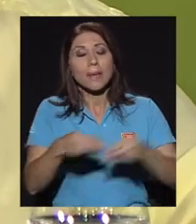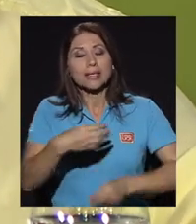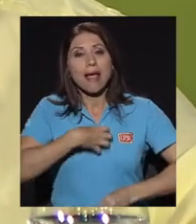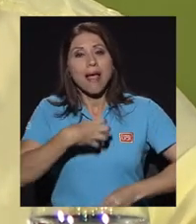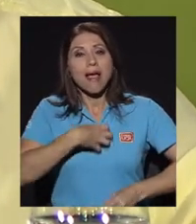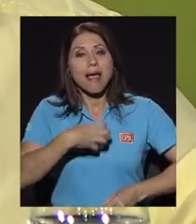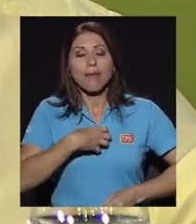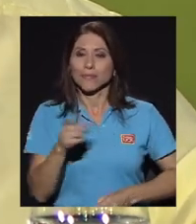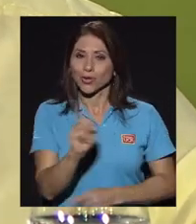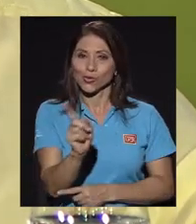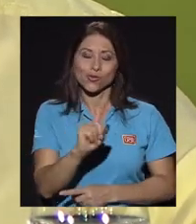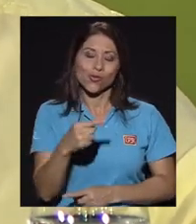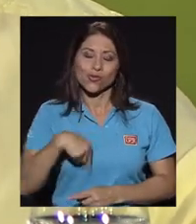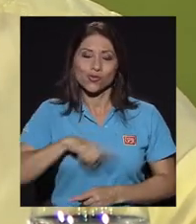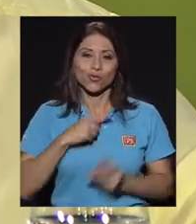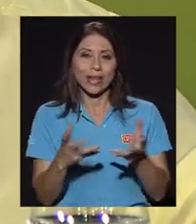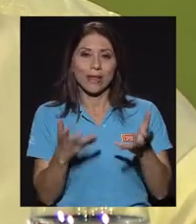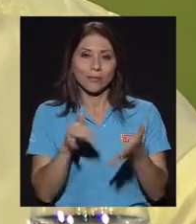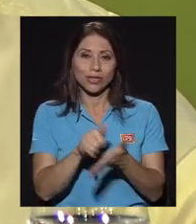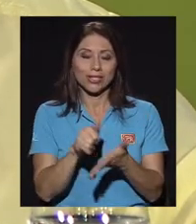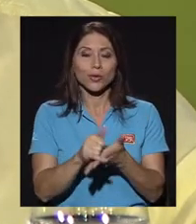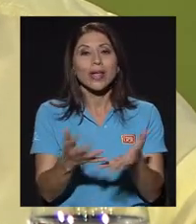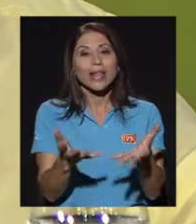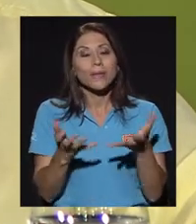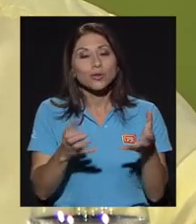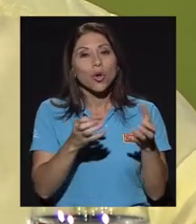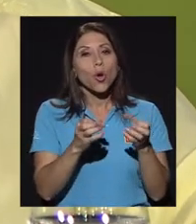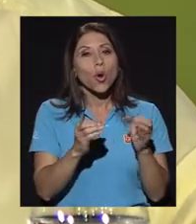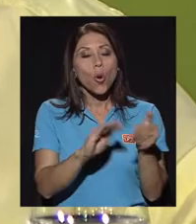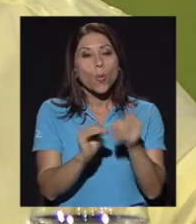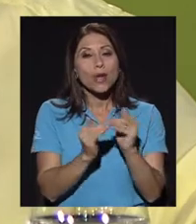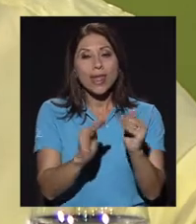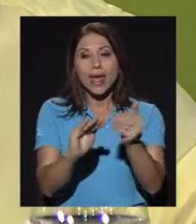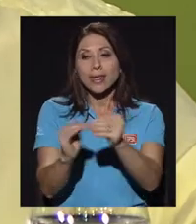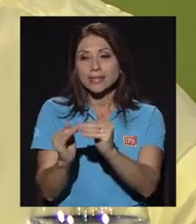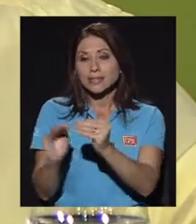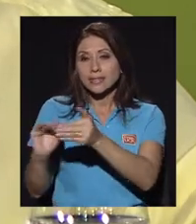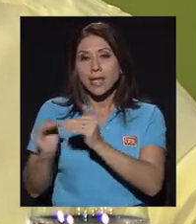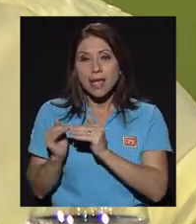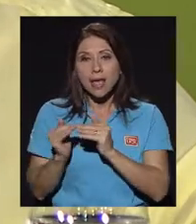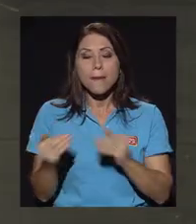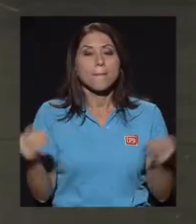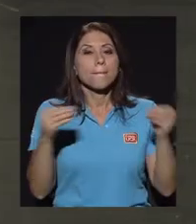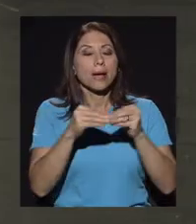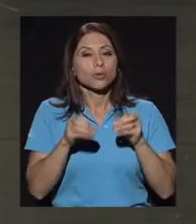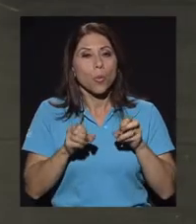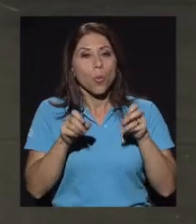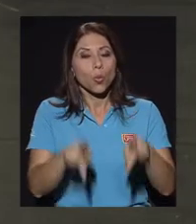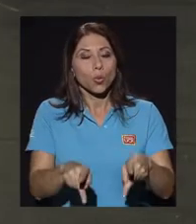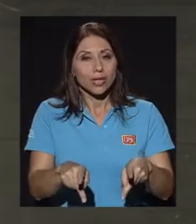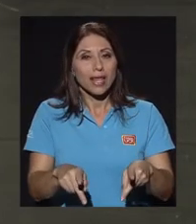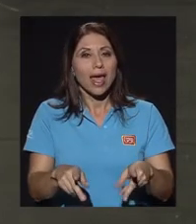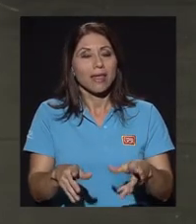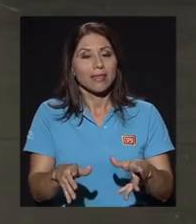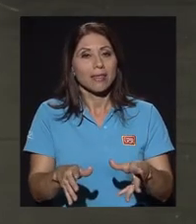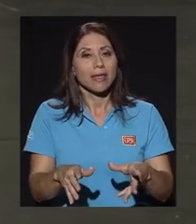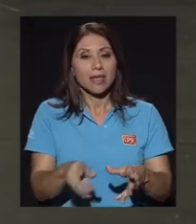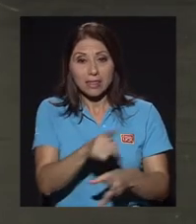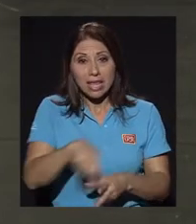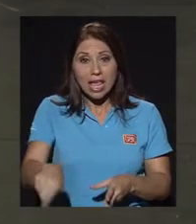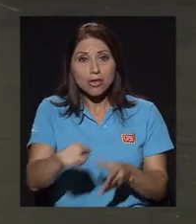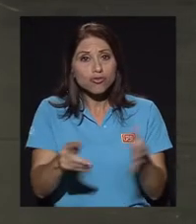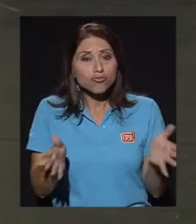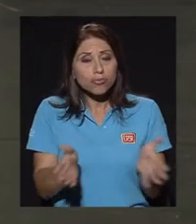no queremos eso, es que las comunidades tengamos más oportunidad de generar sus